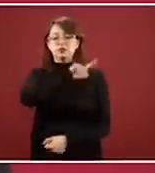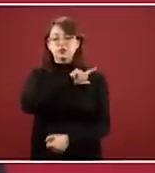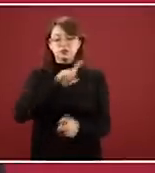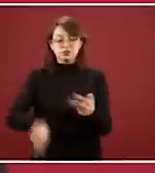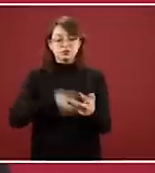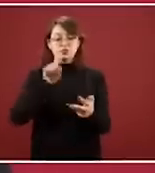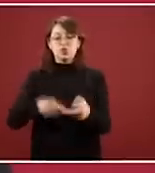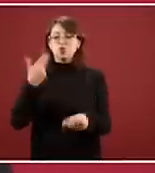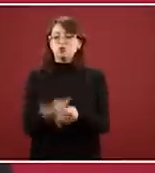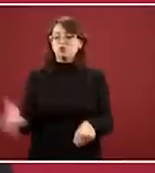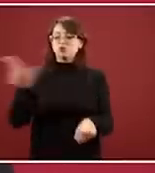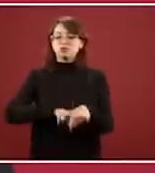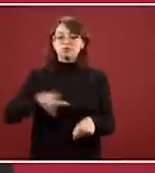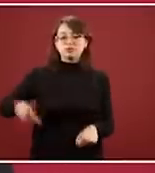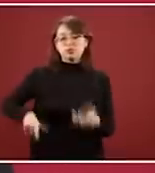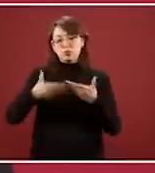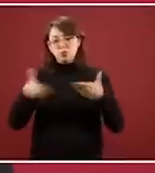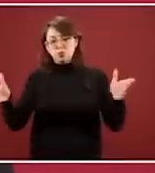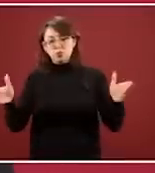hospitales públicos.